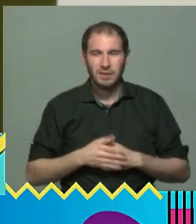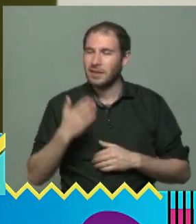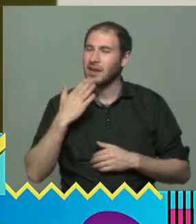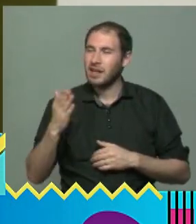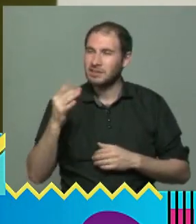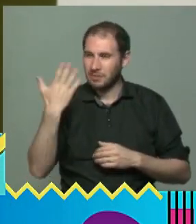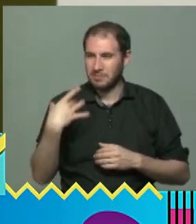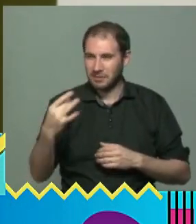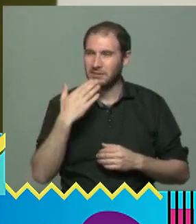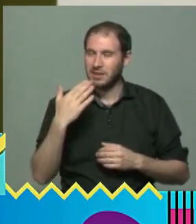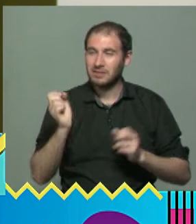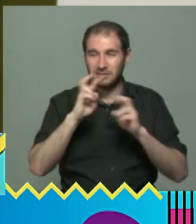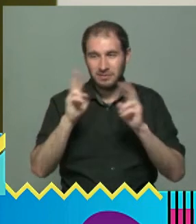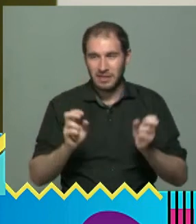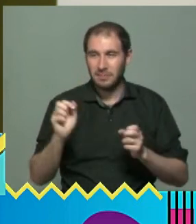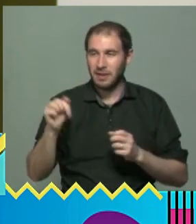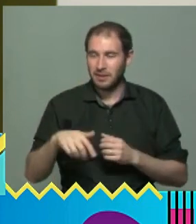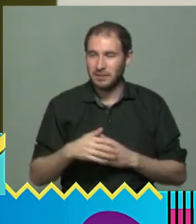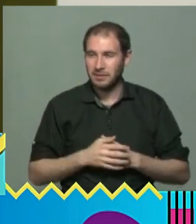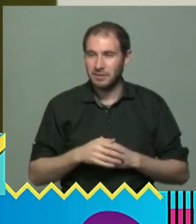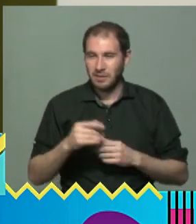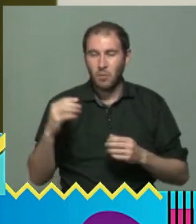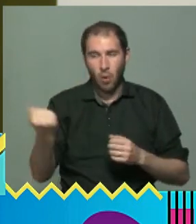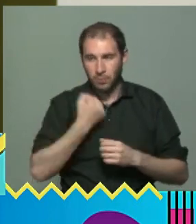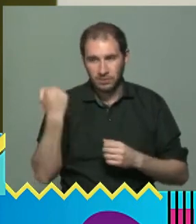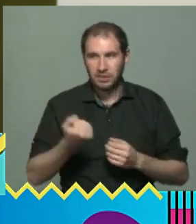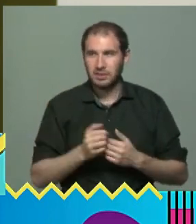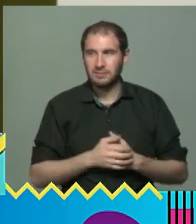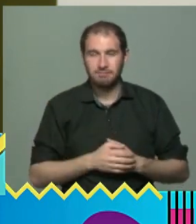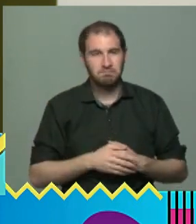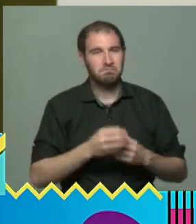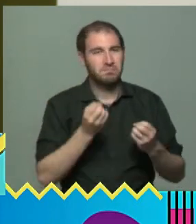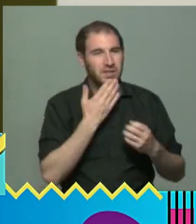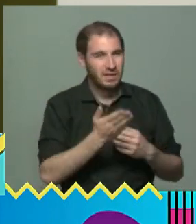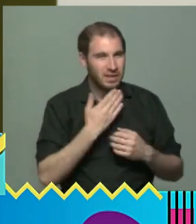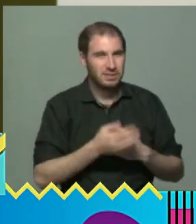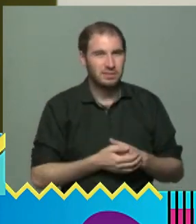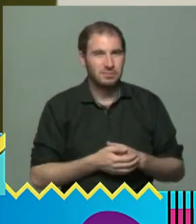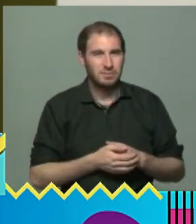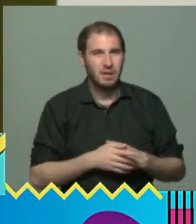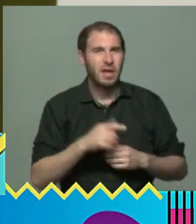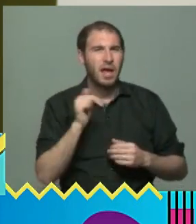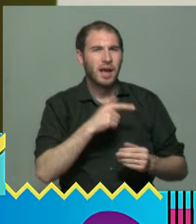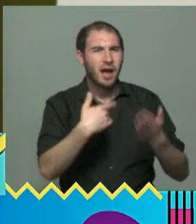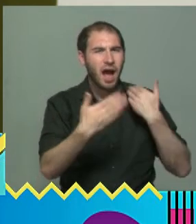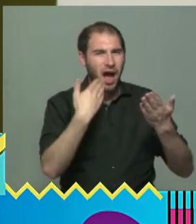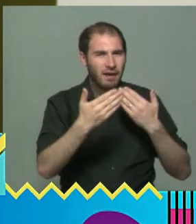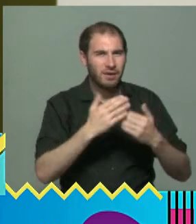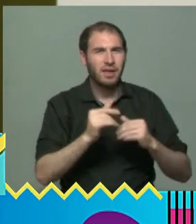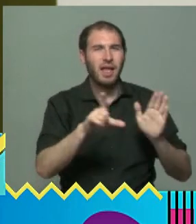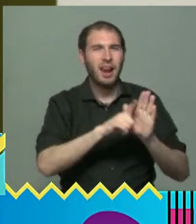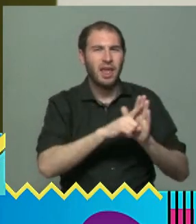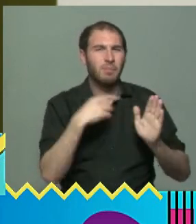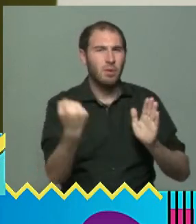agradezco mucho la invitación, es un tema la verdad que muy relevante para todos. Bueno, muchas gracias de nuevo. Y bueno, estábamos hablando obviamente de esta